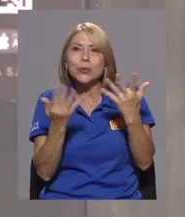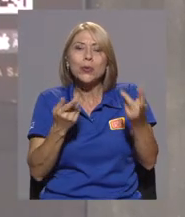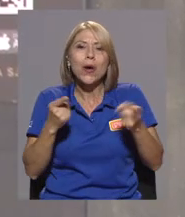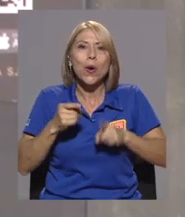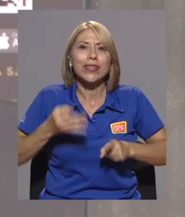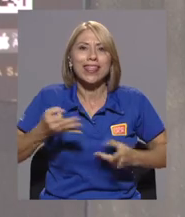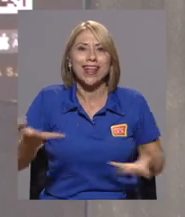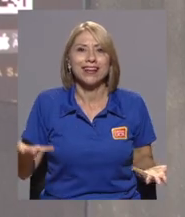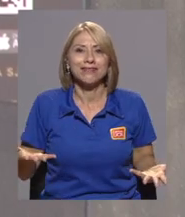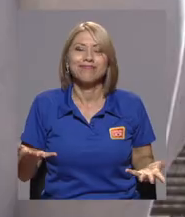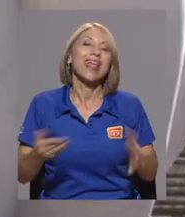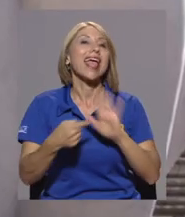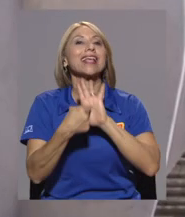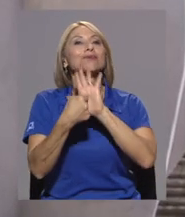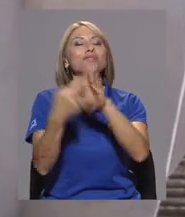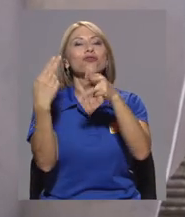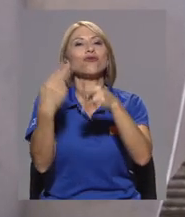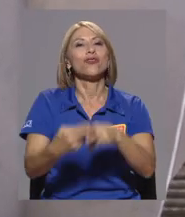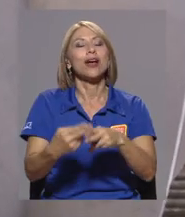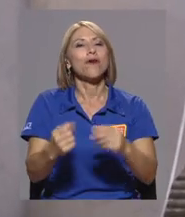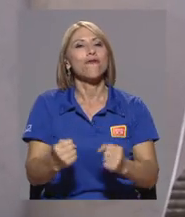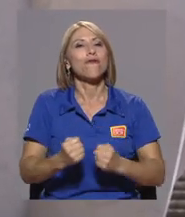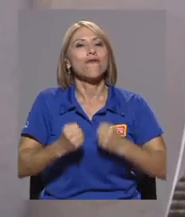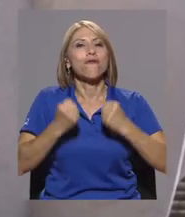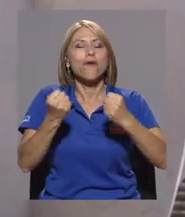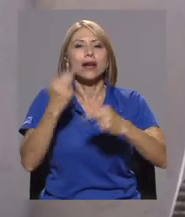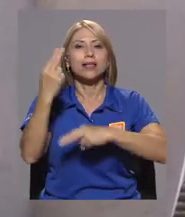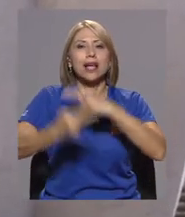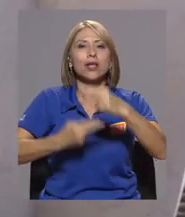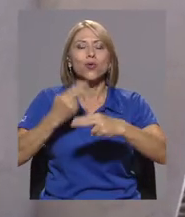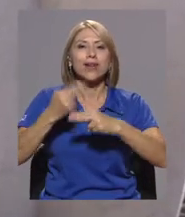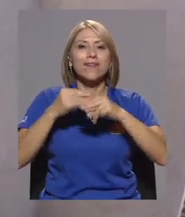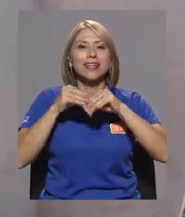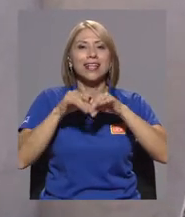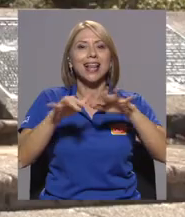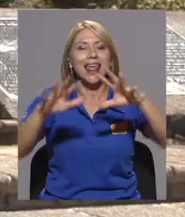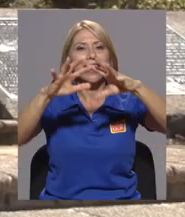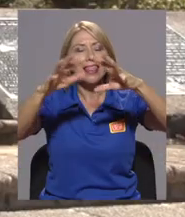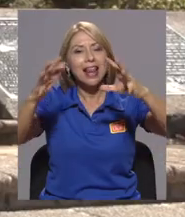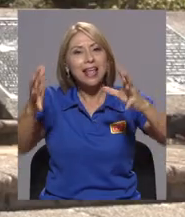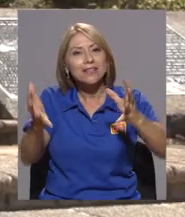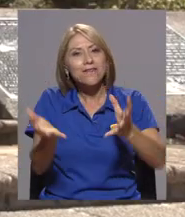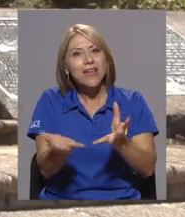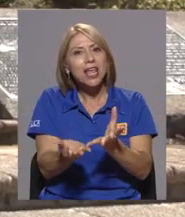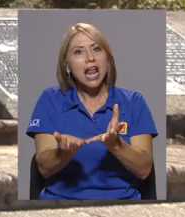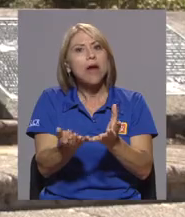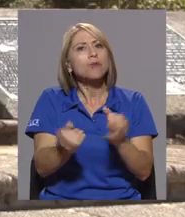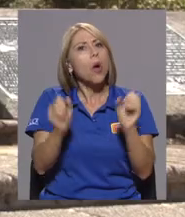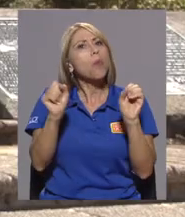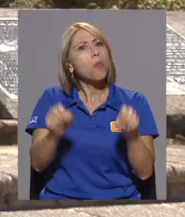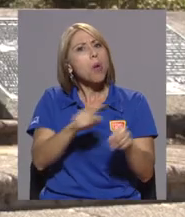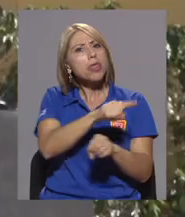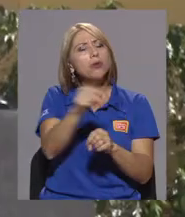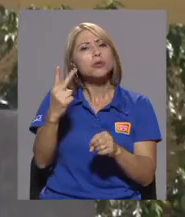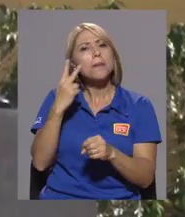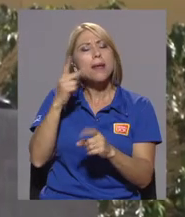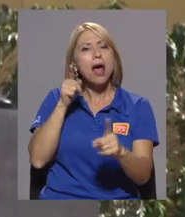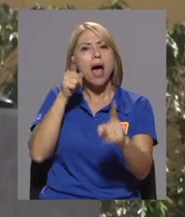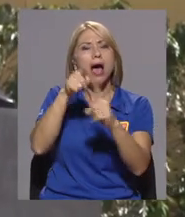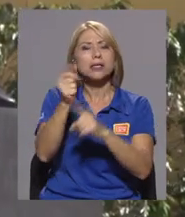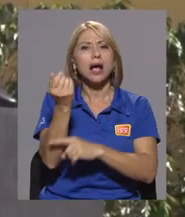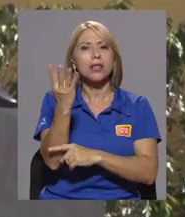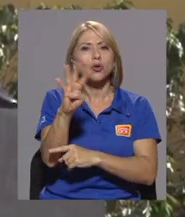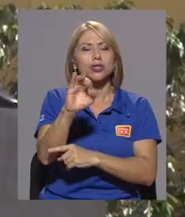cotidiana. La exposición titulada La fuerza y la universalidad de la esfera estará a disposición del público hasta